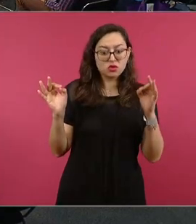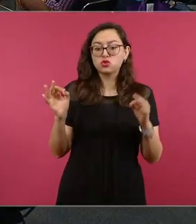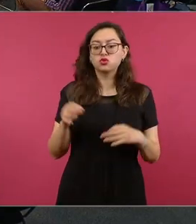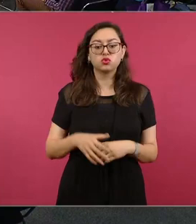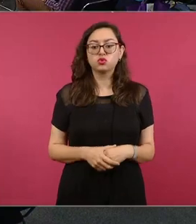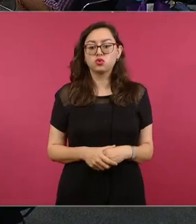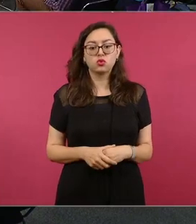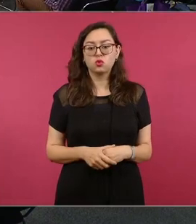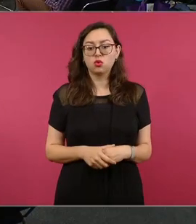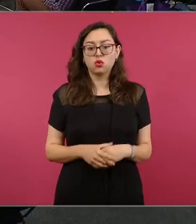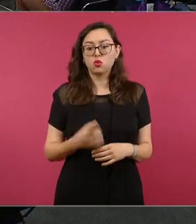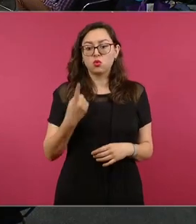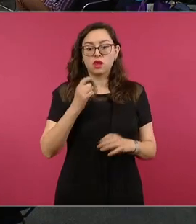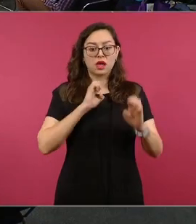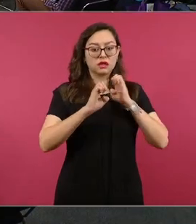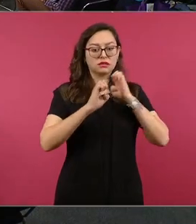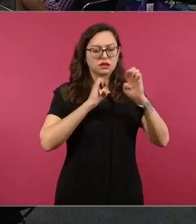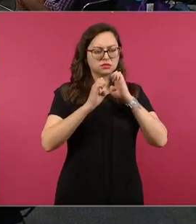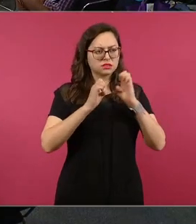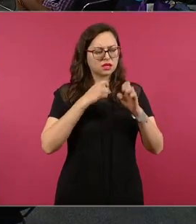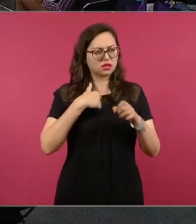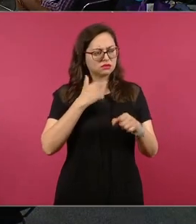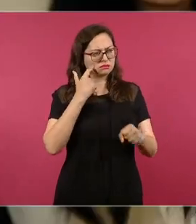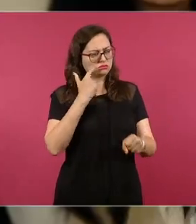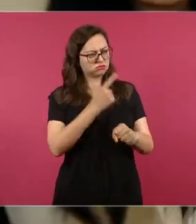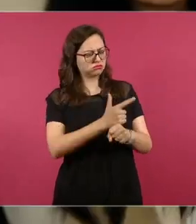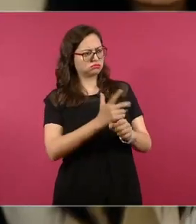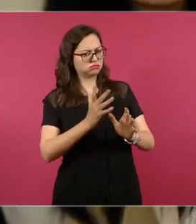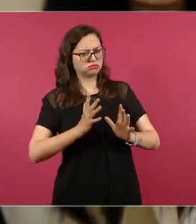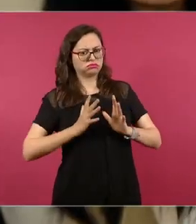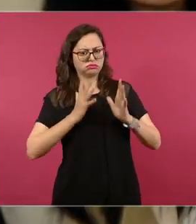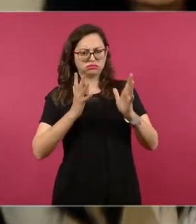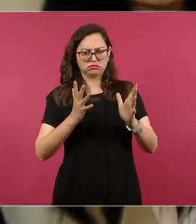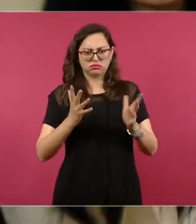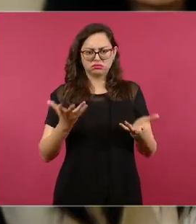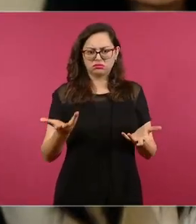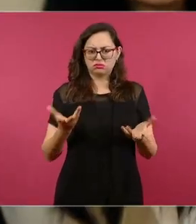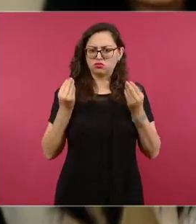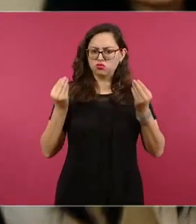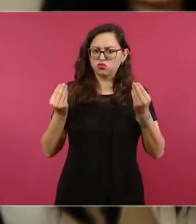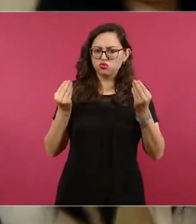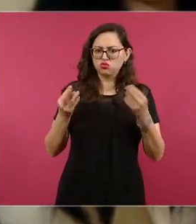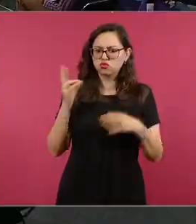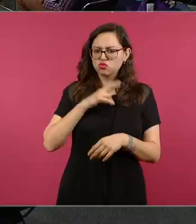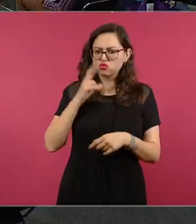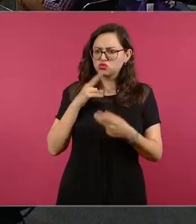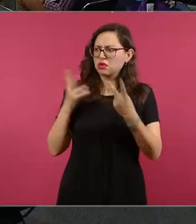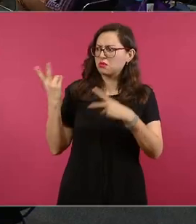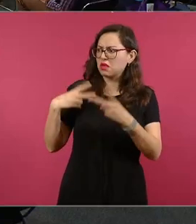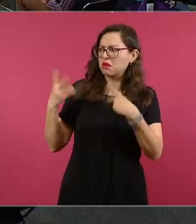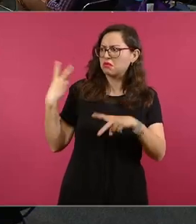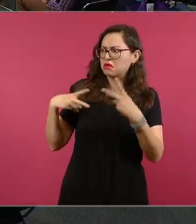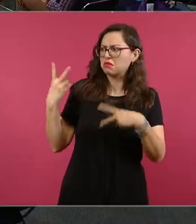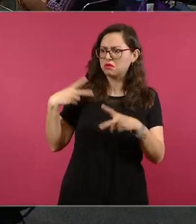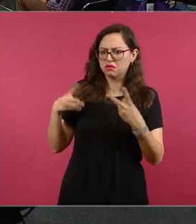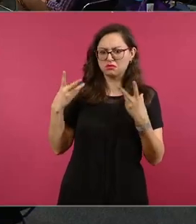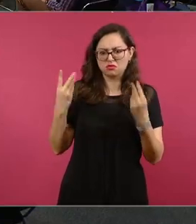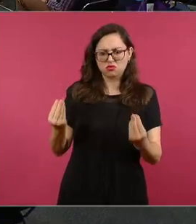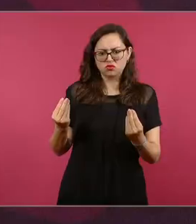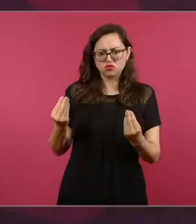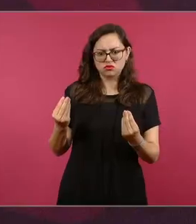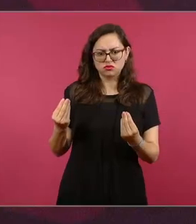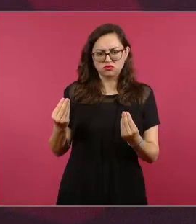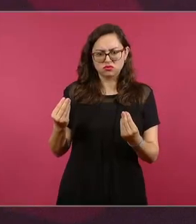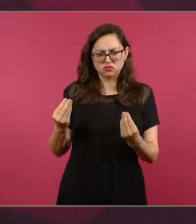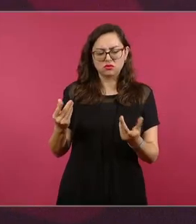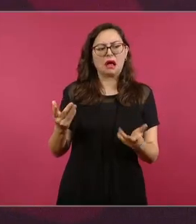entrevistas y queríamos saber por qué o a qué se debe bueno vamos a hacerlo este oficial